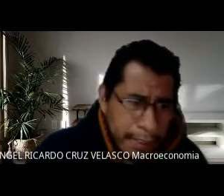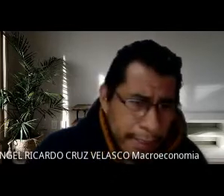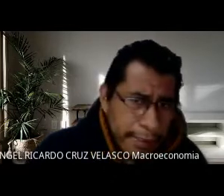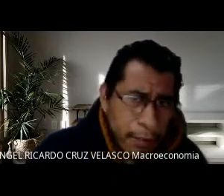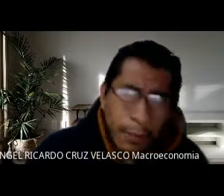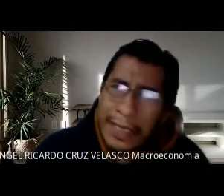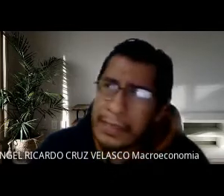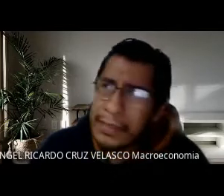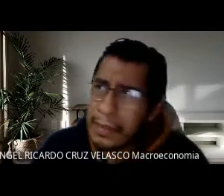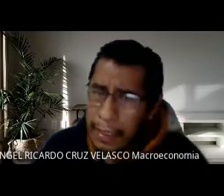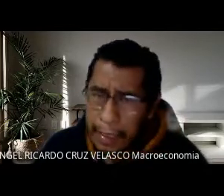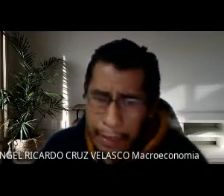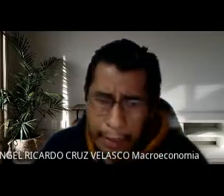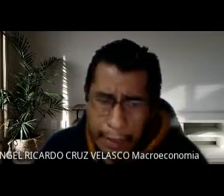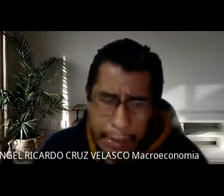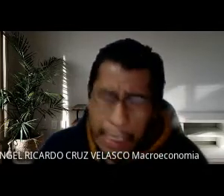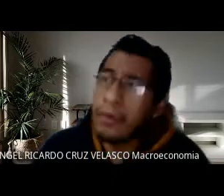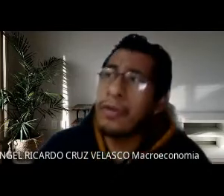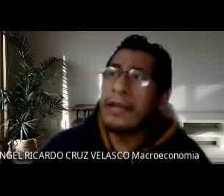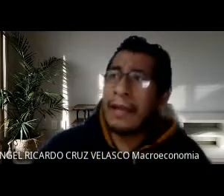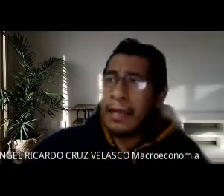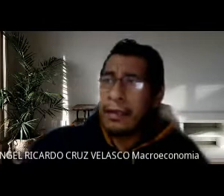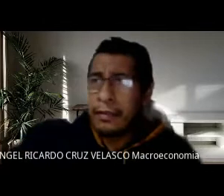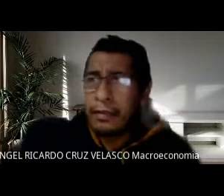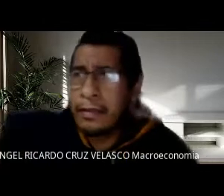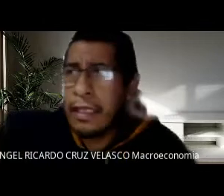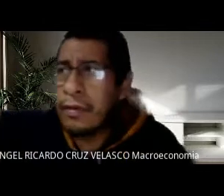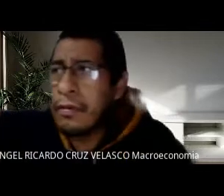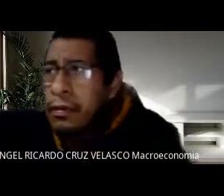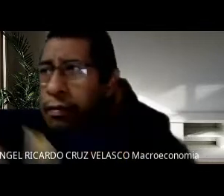verdaderamente dice ser un país, ya no neoliberal,